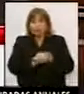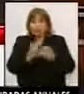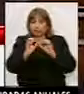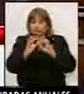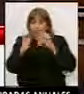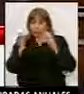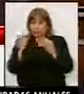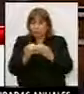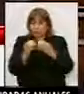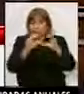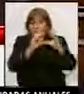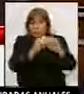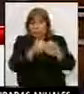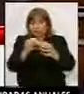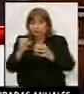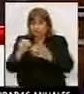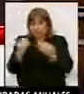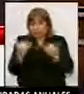comisión investigadora.